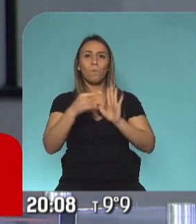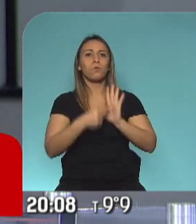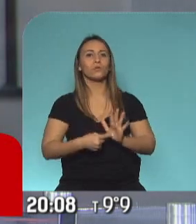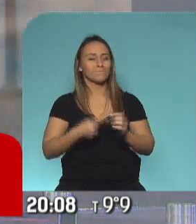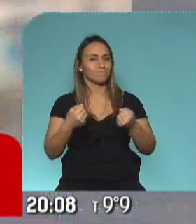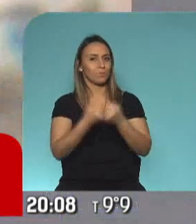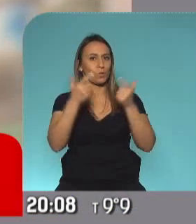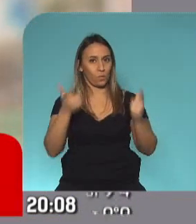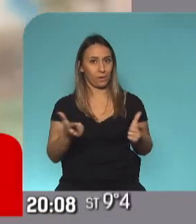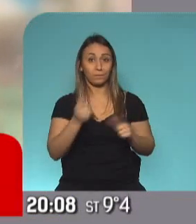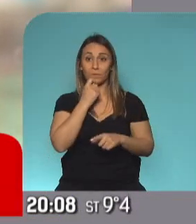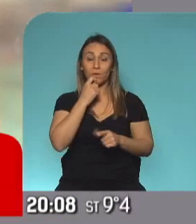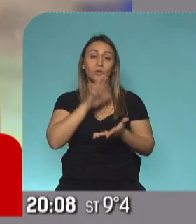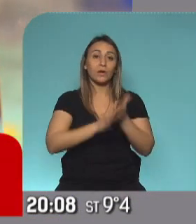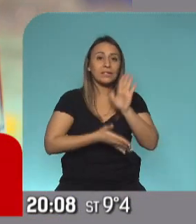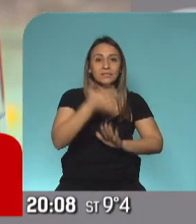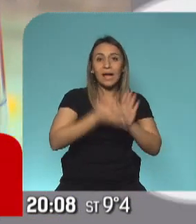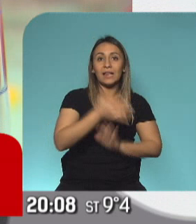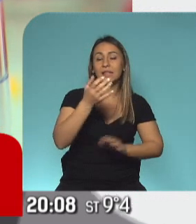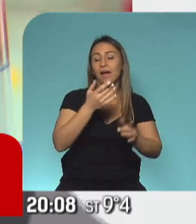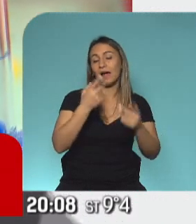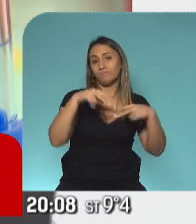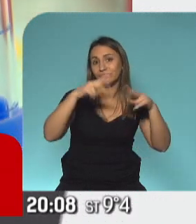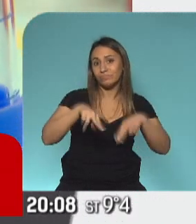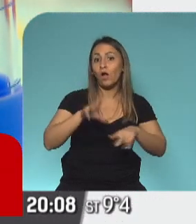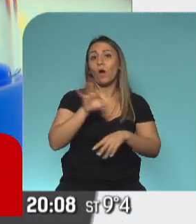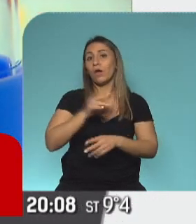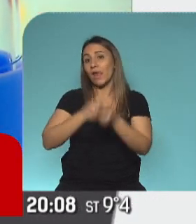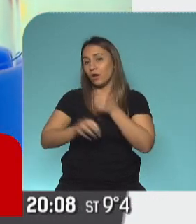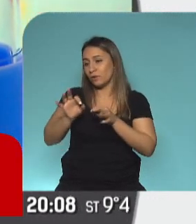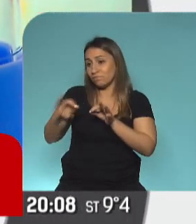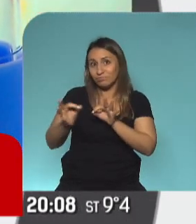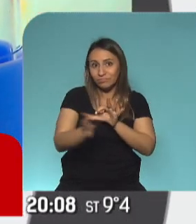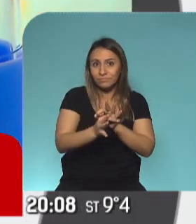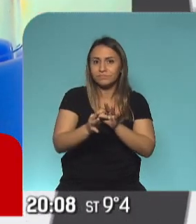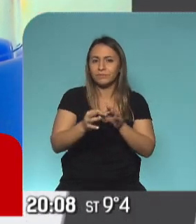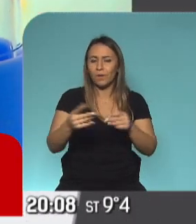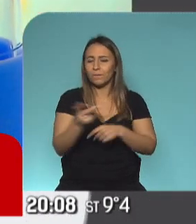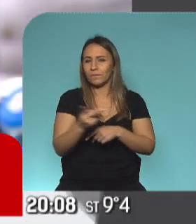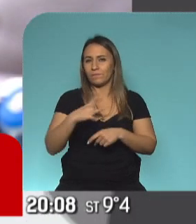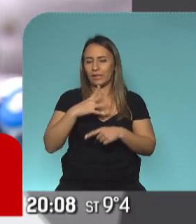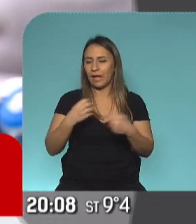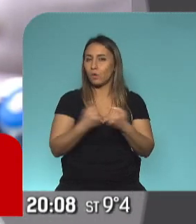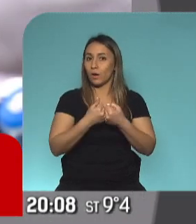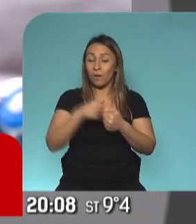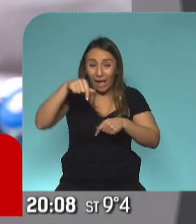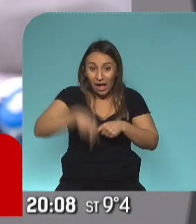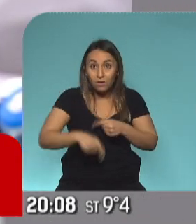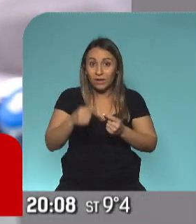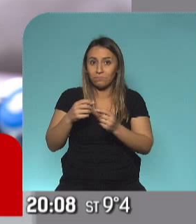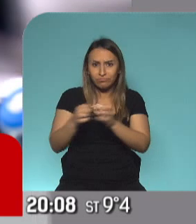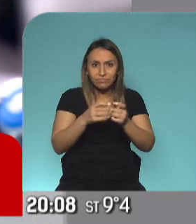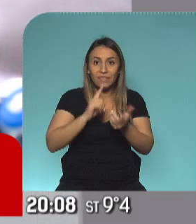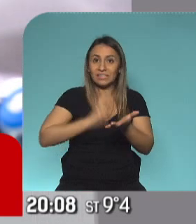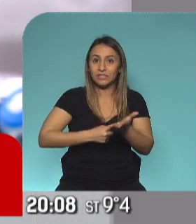Uno de ellos es, por ejemplo, las salidas recreativas, los comercios de cercanía. Como eso se está terminando de delinear ahora, lo importante es que la decisión, sea cual sea, va a